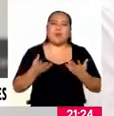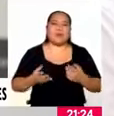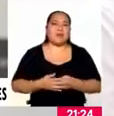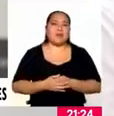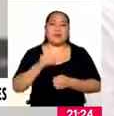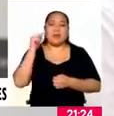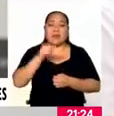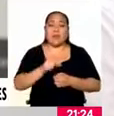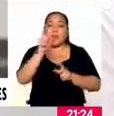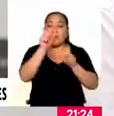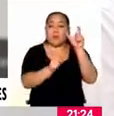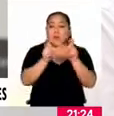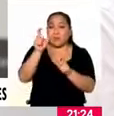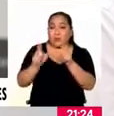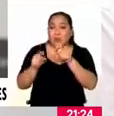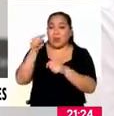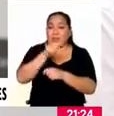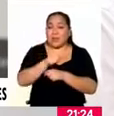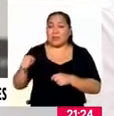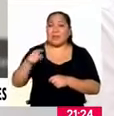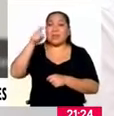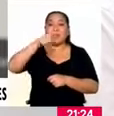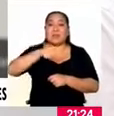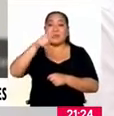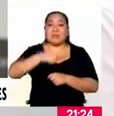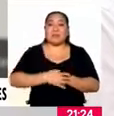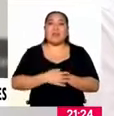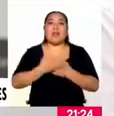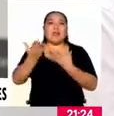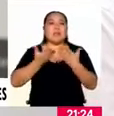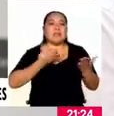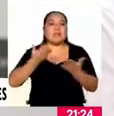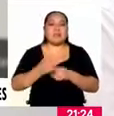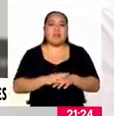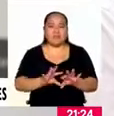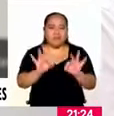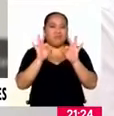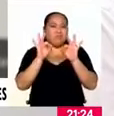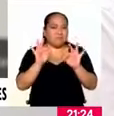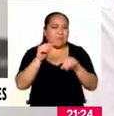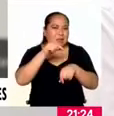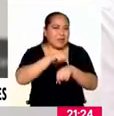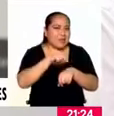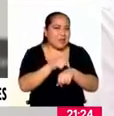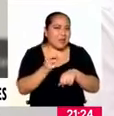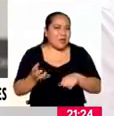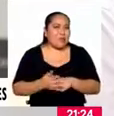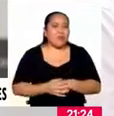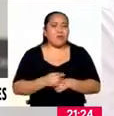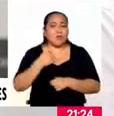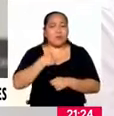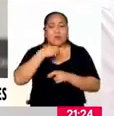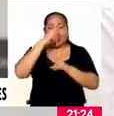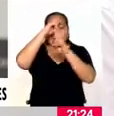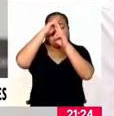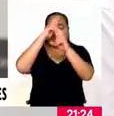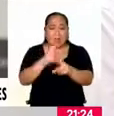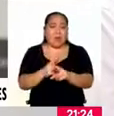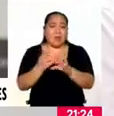Nuestros pacientes tienen que ser atendidos oportunamente, señores. Los respetos,